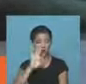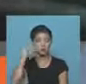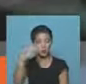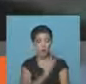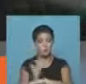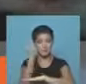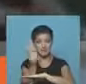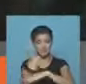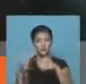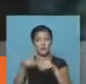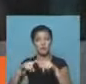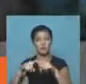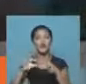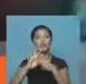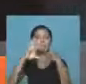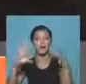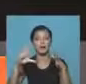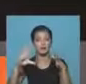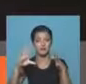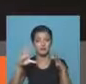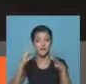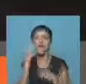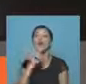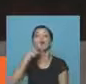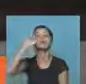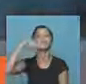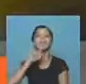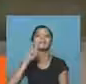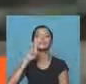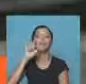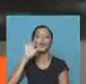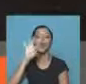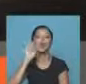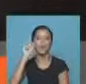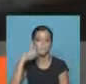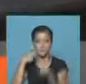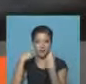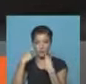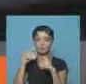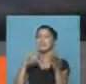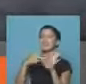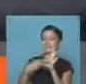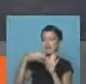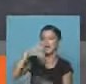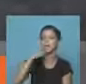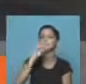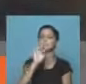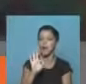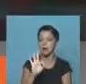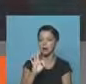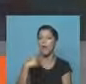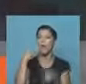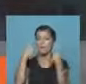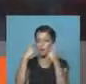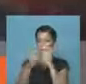del Partido Liberal Auténtico, Radical Auténtico de Paraguay. Marzo paraguayo, ¿qué significa? Significa el recuerdo del marzo